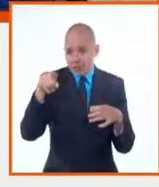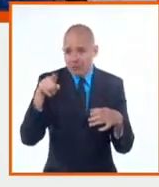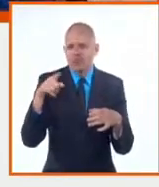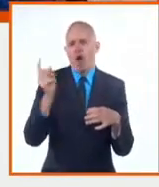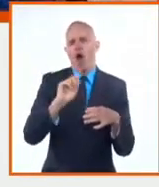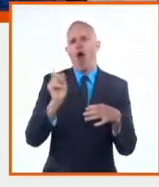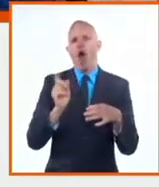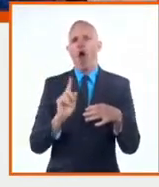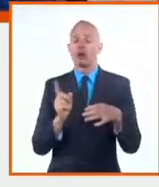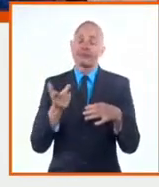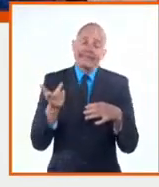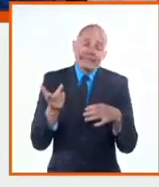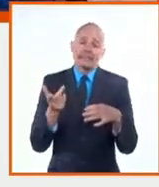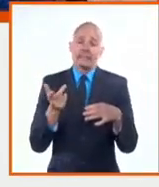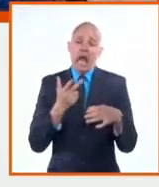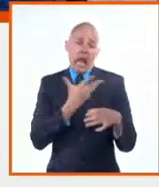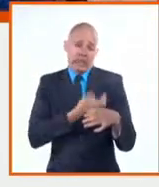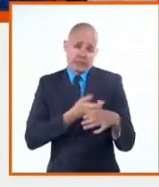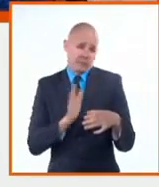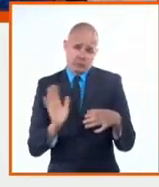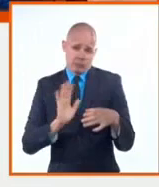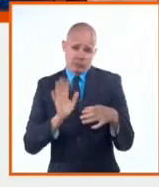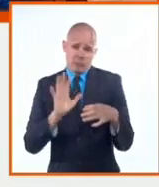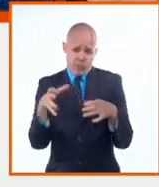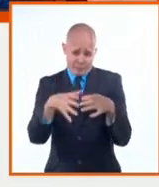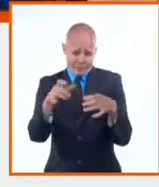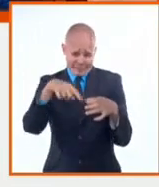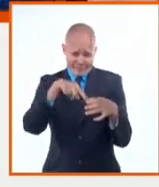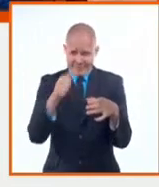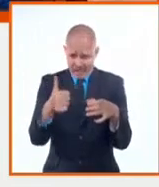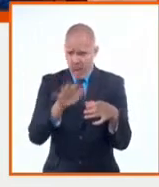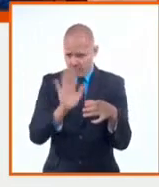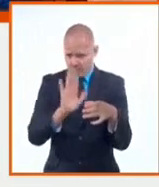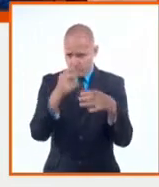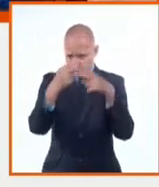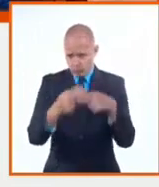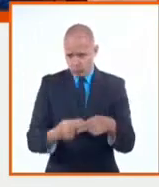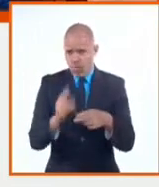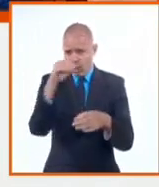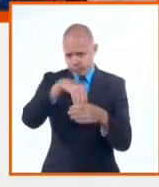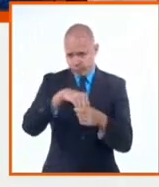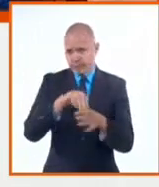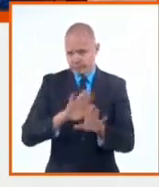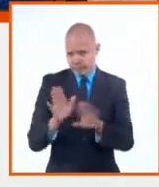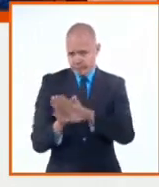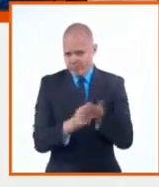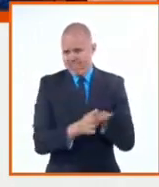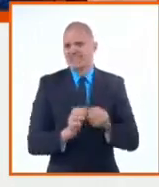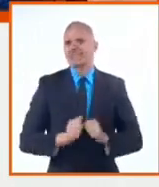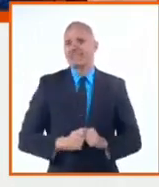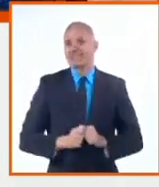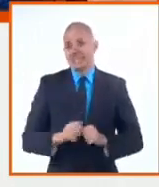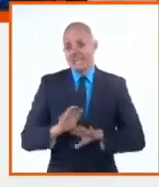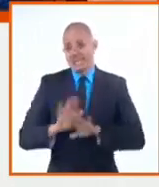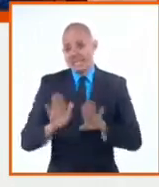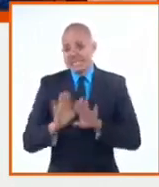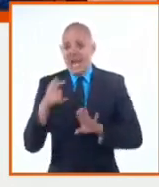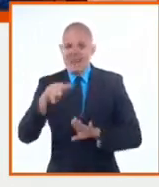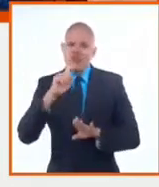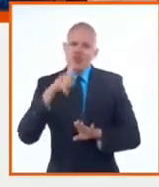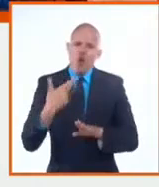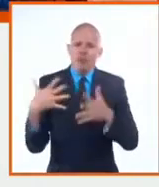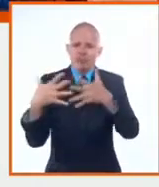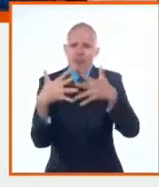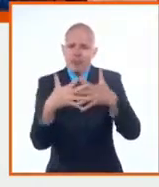que lograra integrar el equipo que se iba a ajustar a